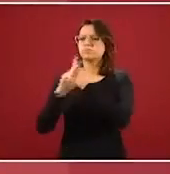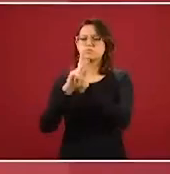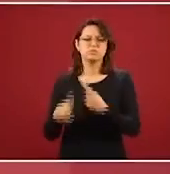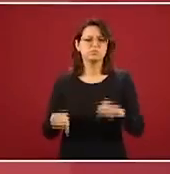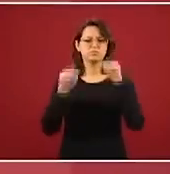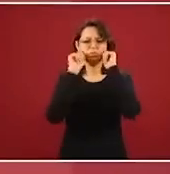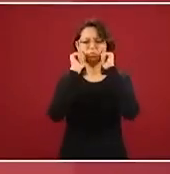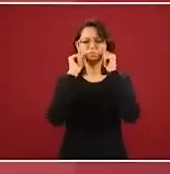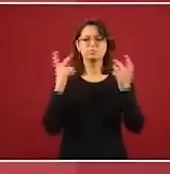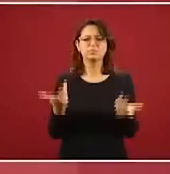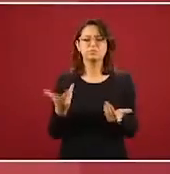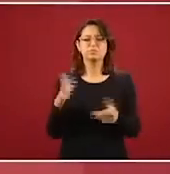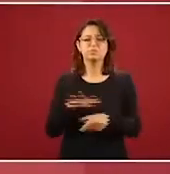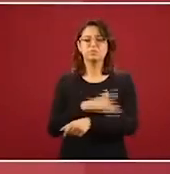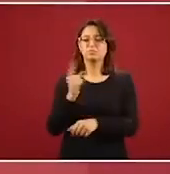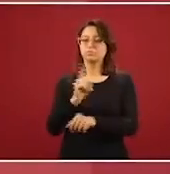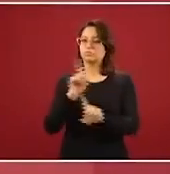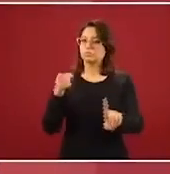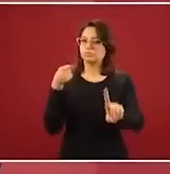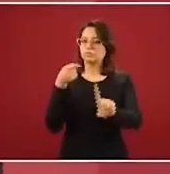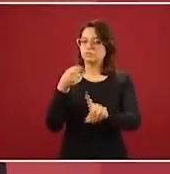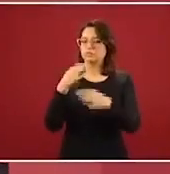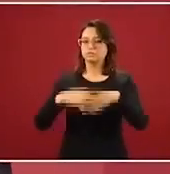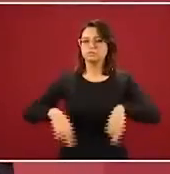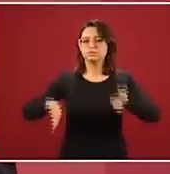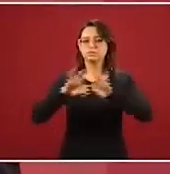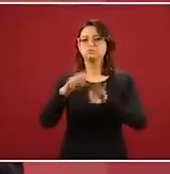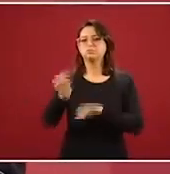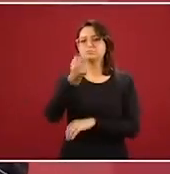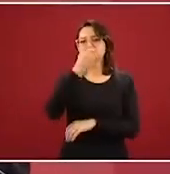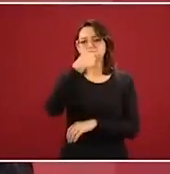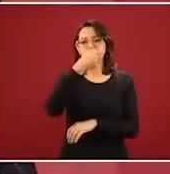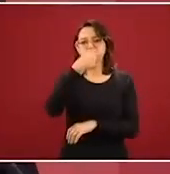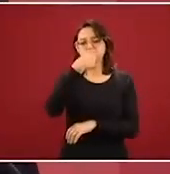porque se trata de la medicina, se trata de algo